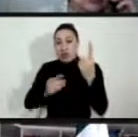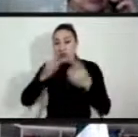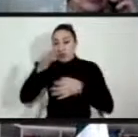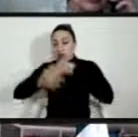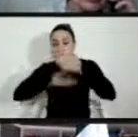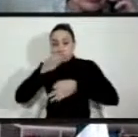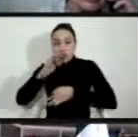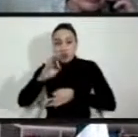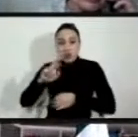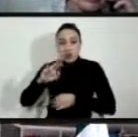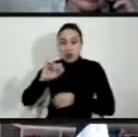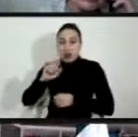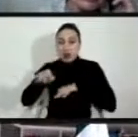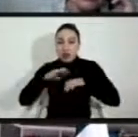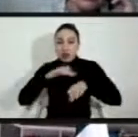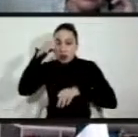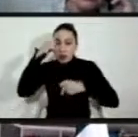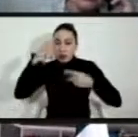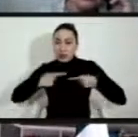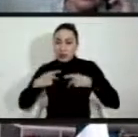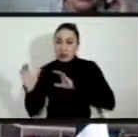ofrecer trabajo